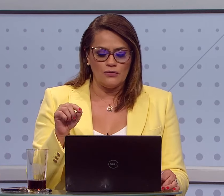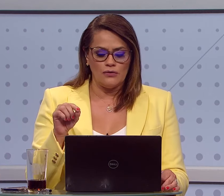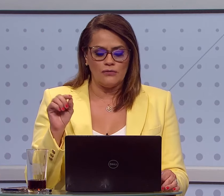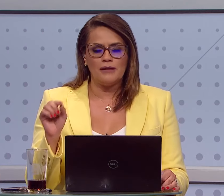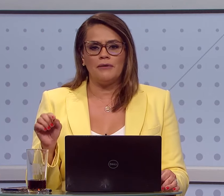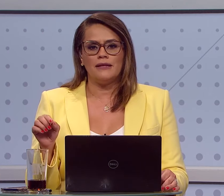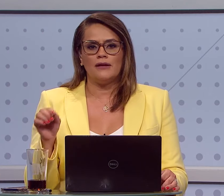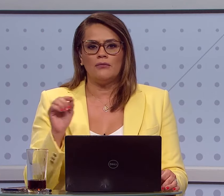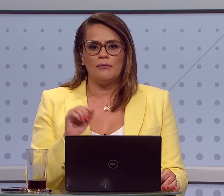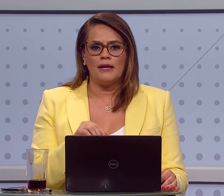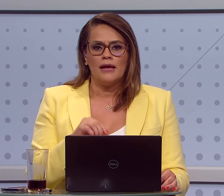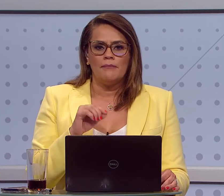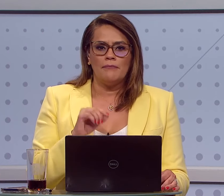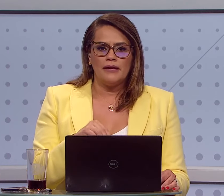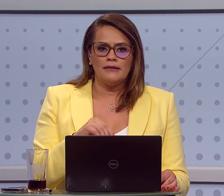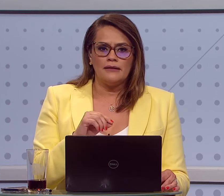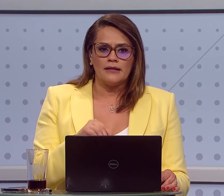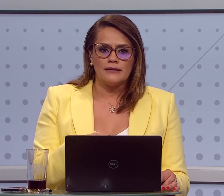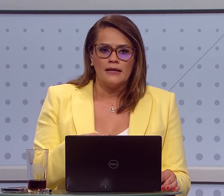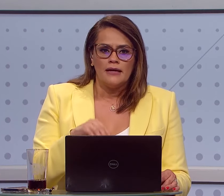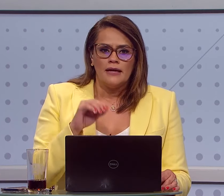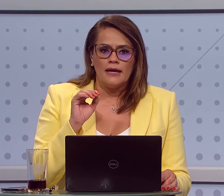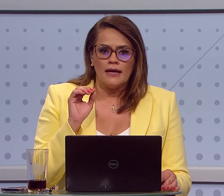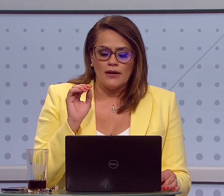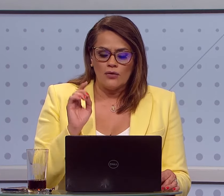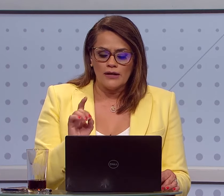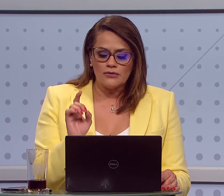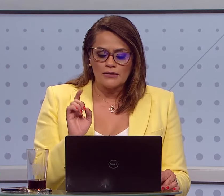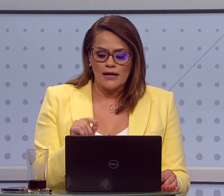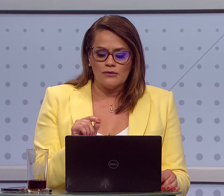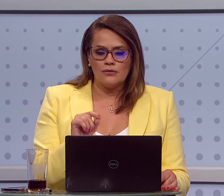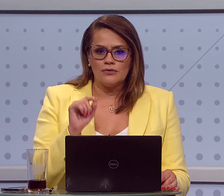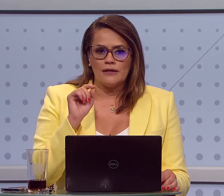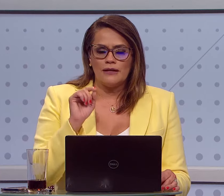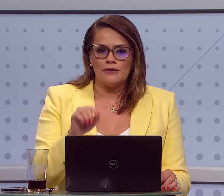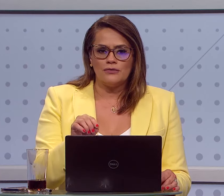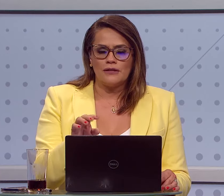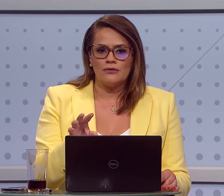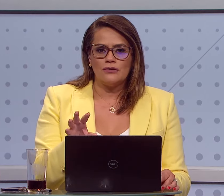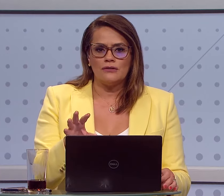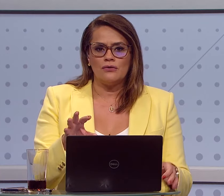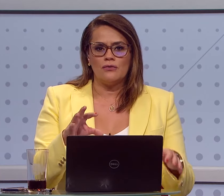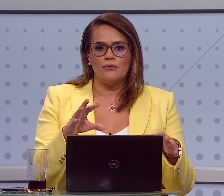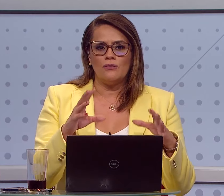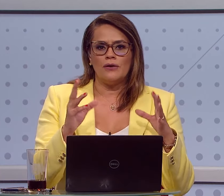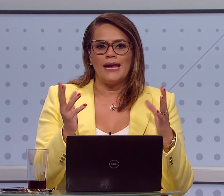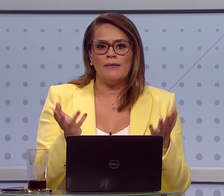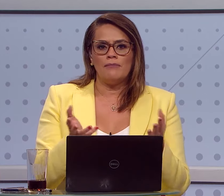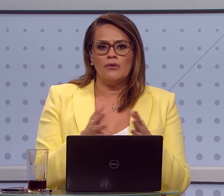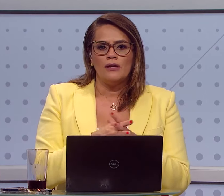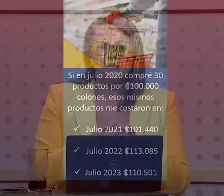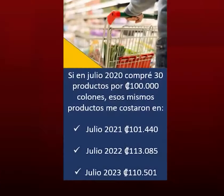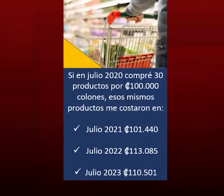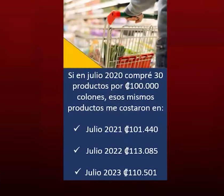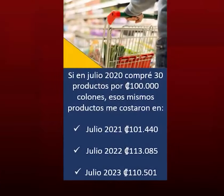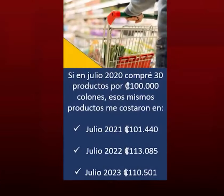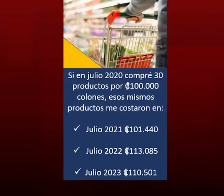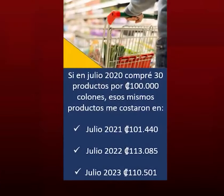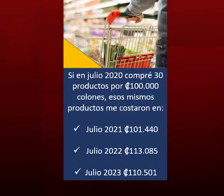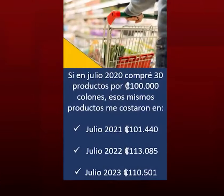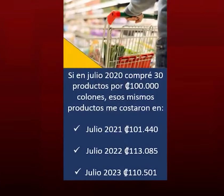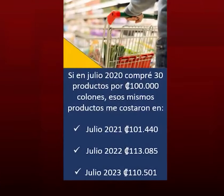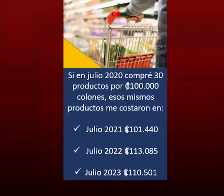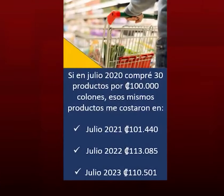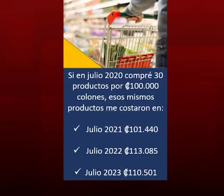y la variación de julio 2020 a 2023. Con esos cálculos, usted nos hizo un ejemplo de qué